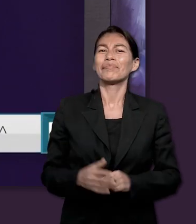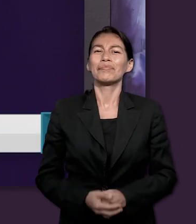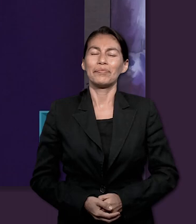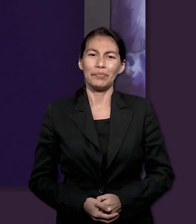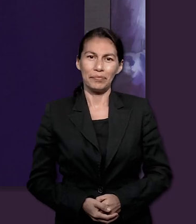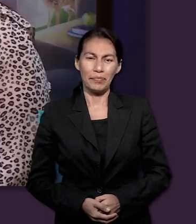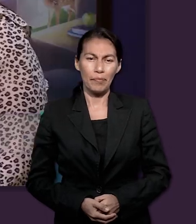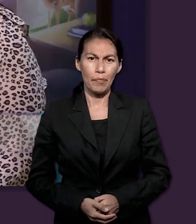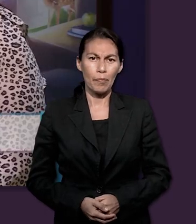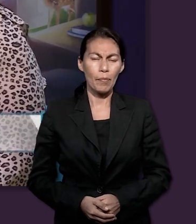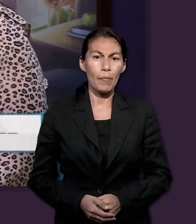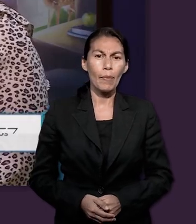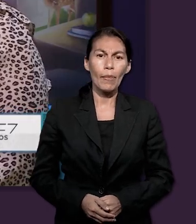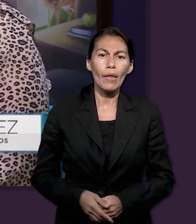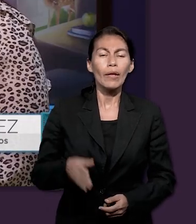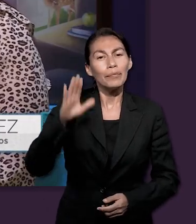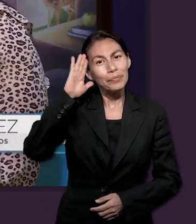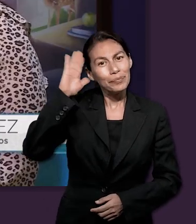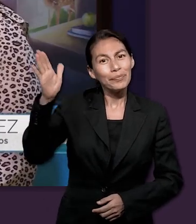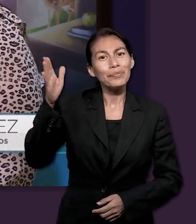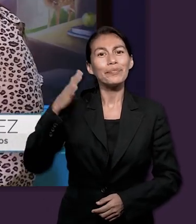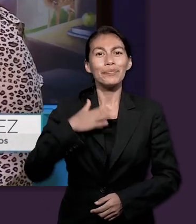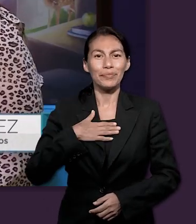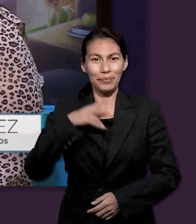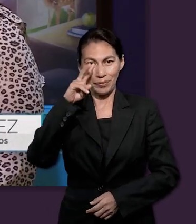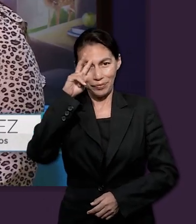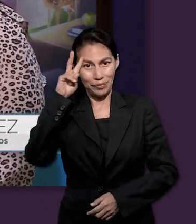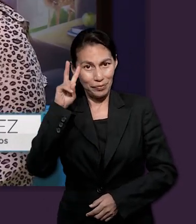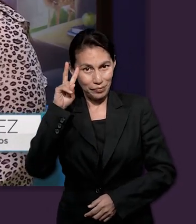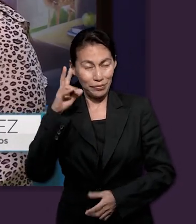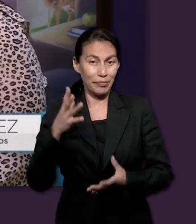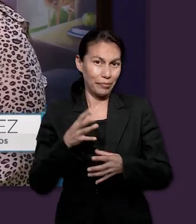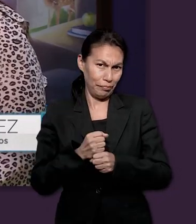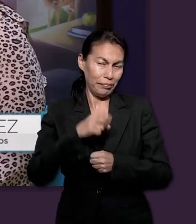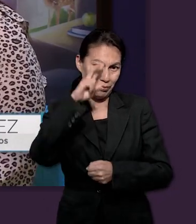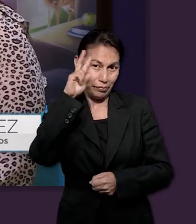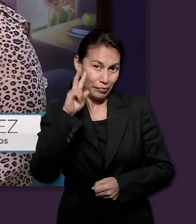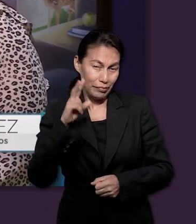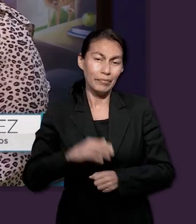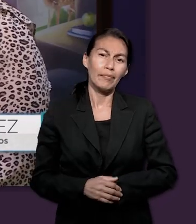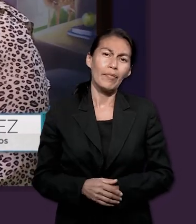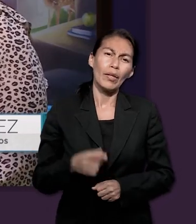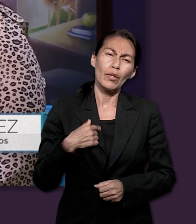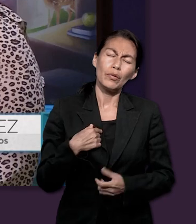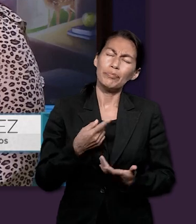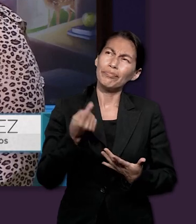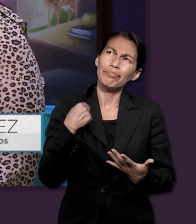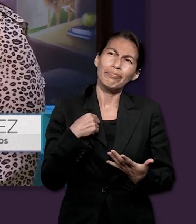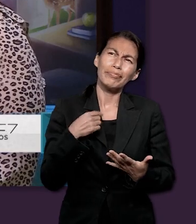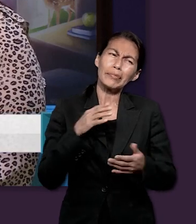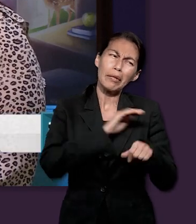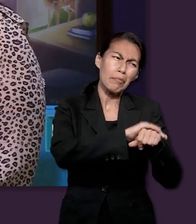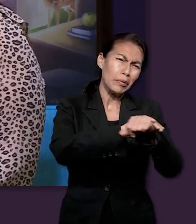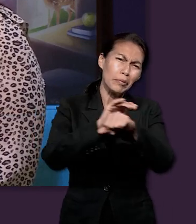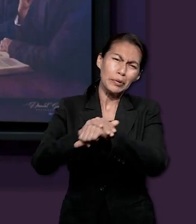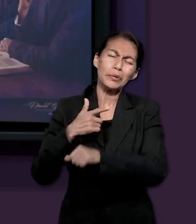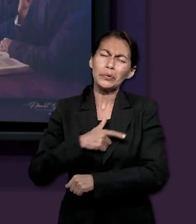optimista. Hola, soy Valeria Rodríguez y creo que una forma en la que me puedo escribir es